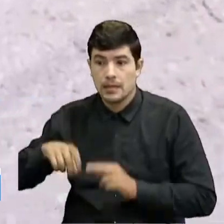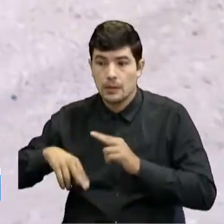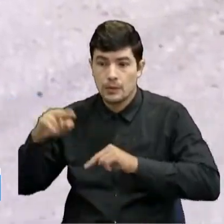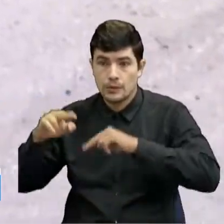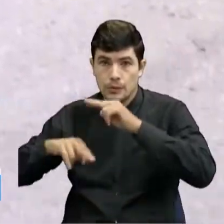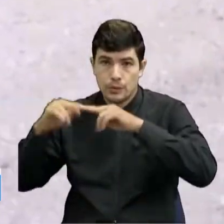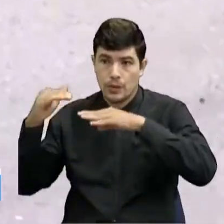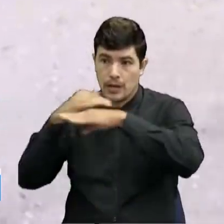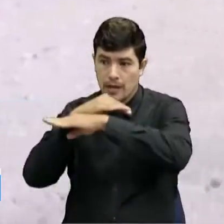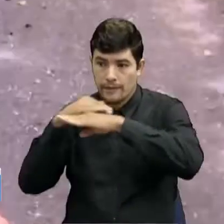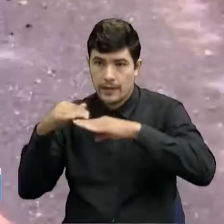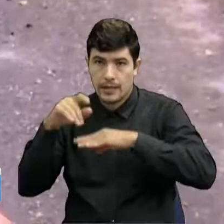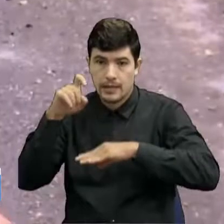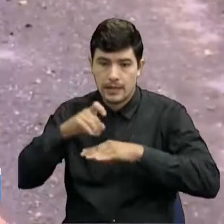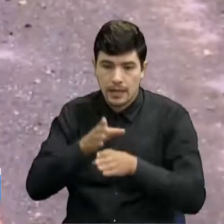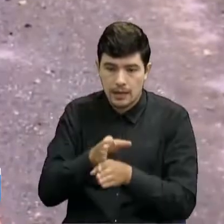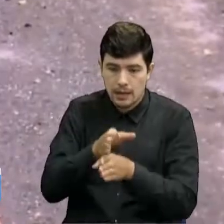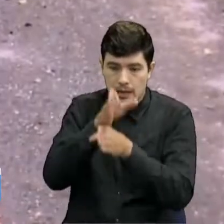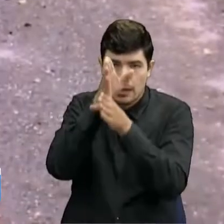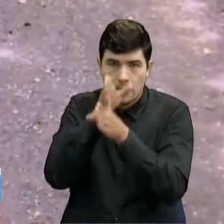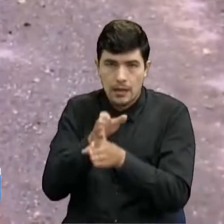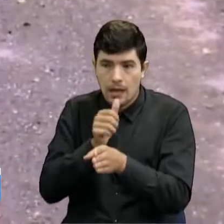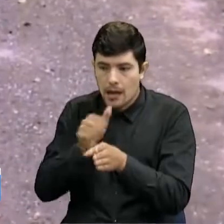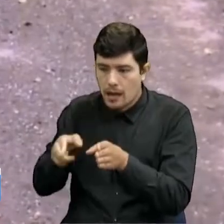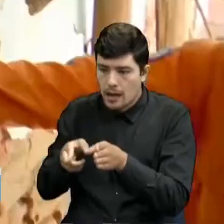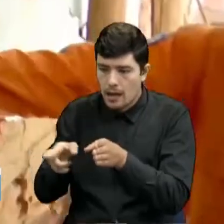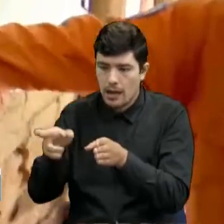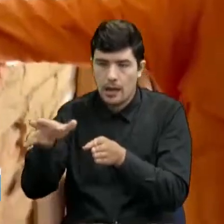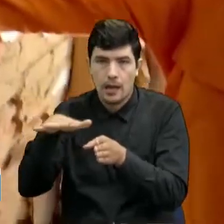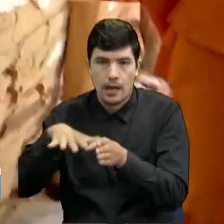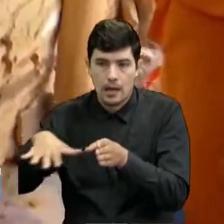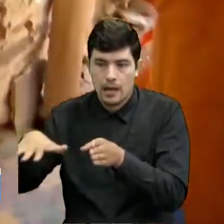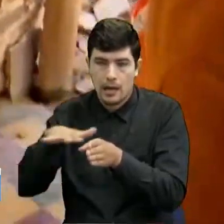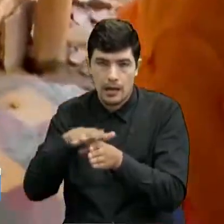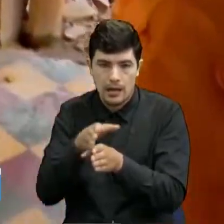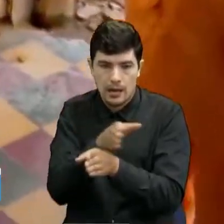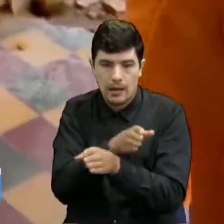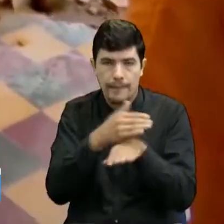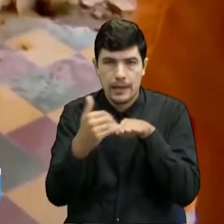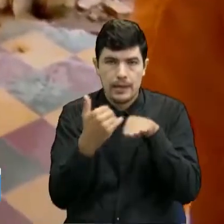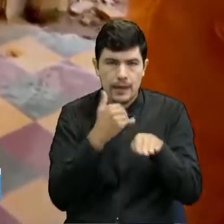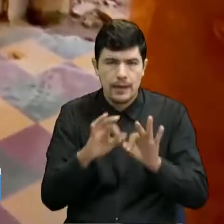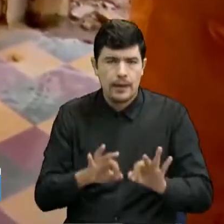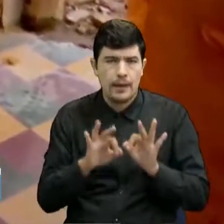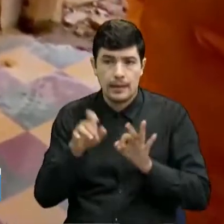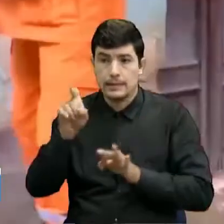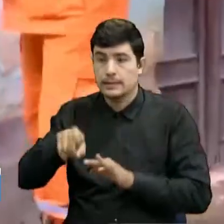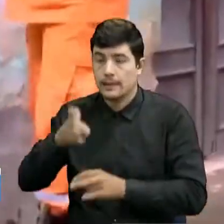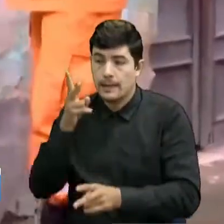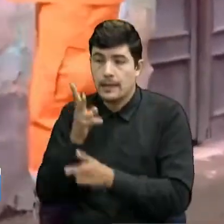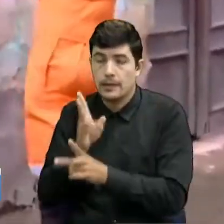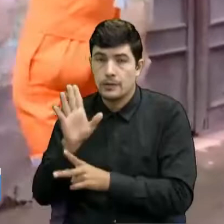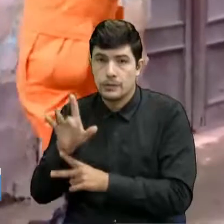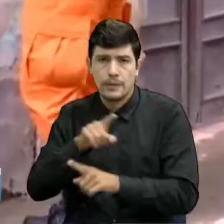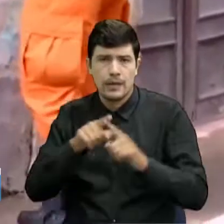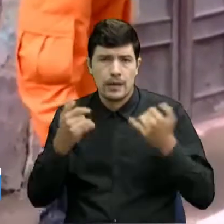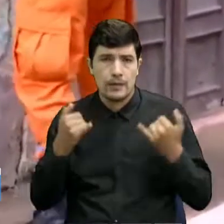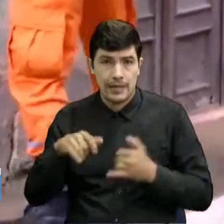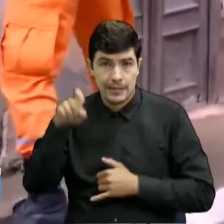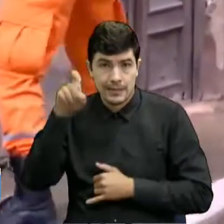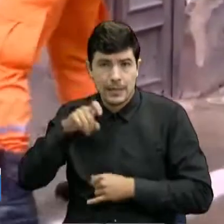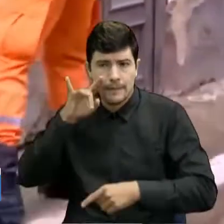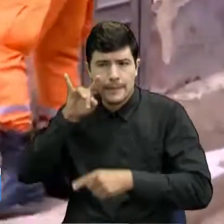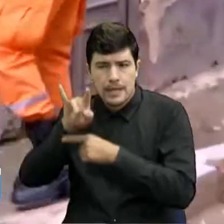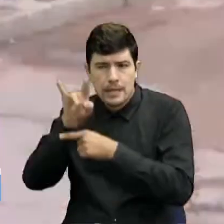vía, porque ya está casi como cuento intransitable. Es evidente el riesgo estructural y se requiere de la vigilancia